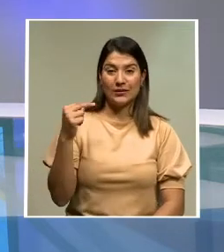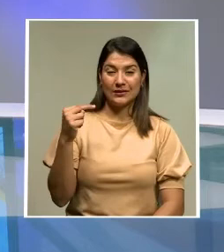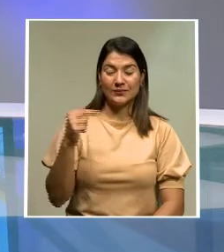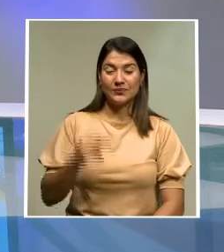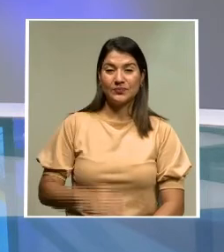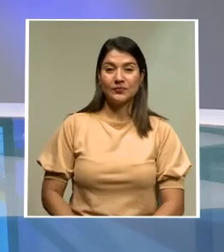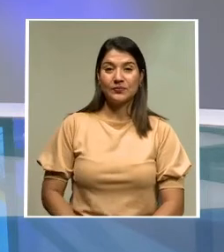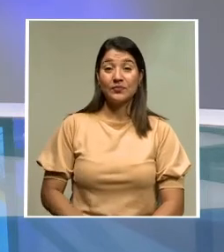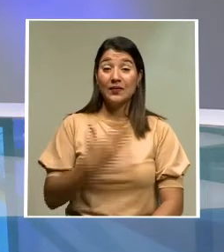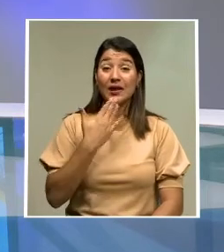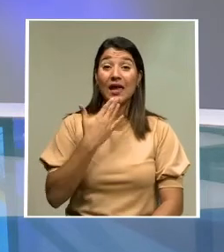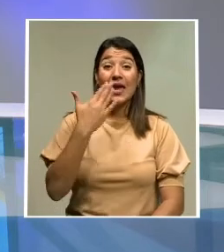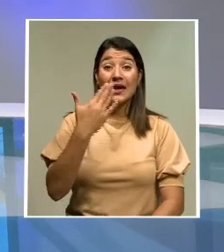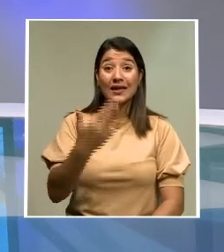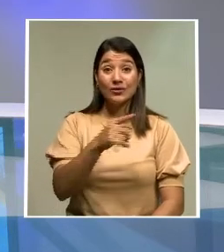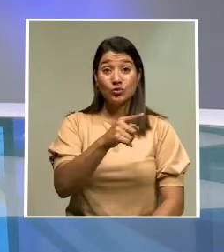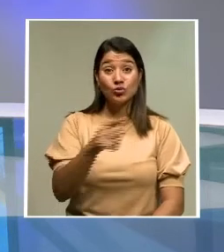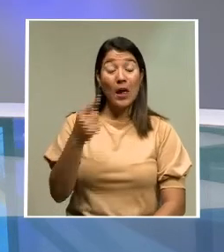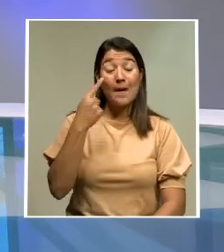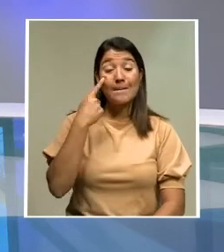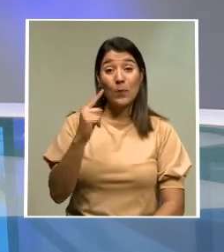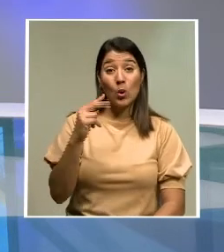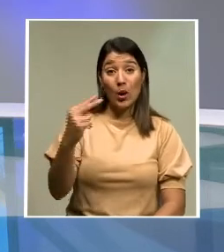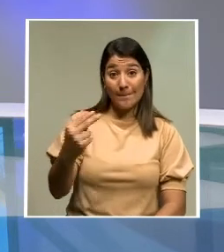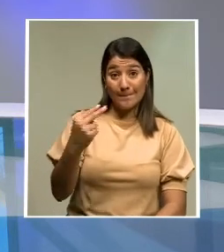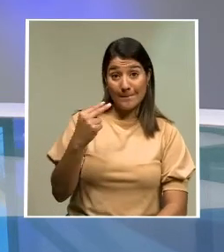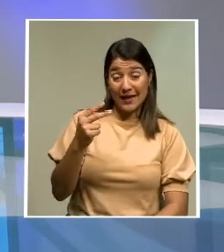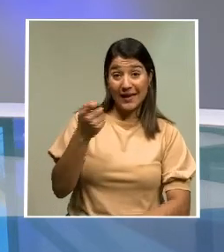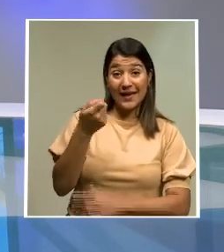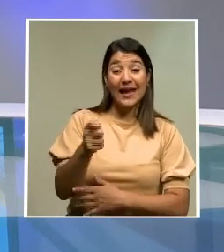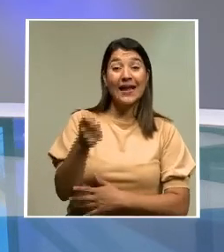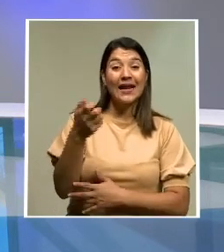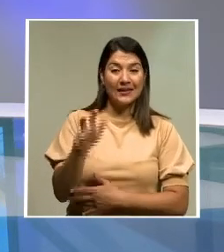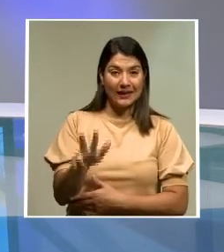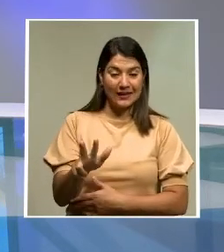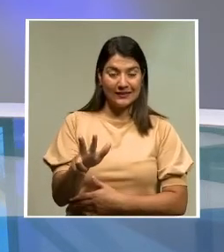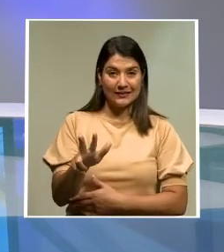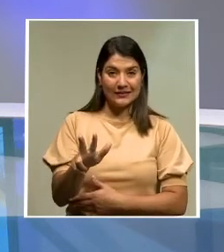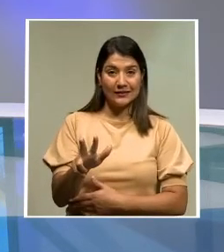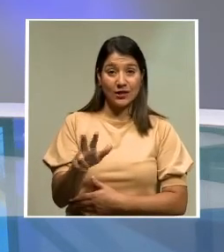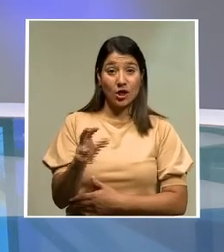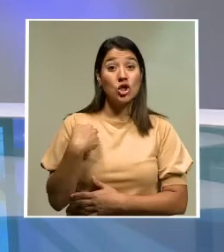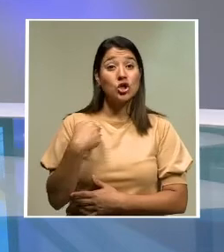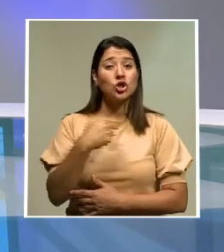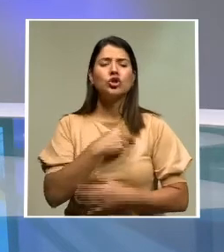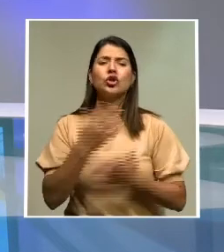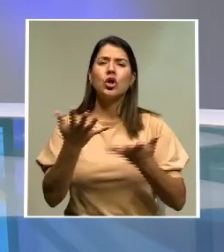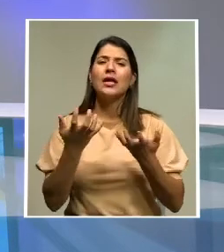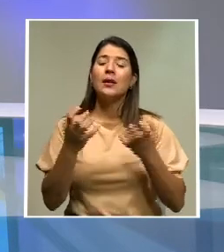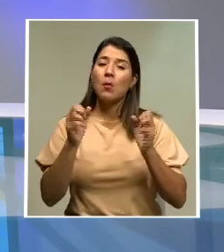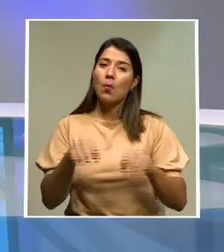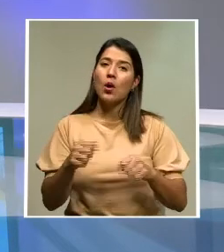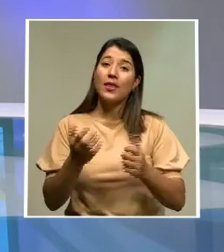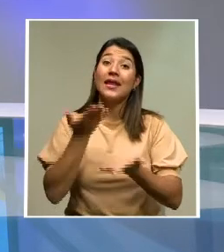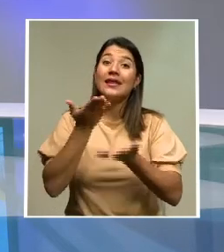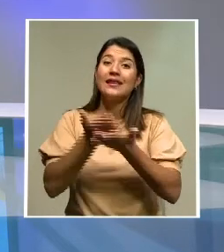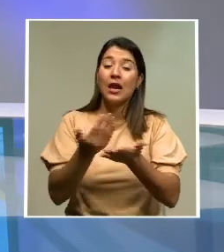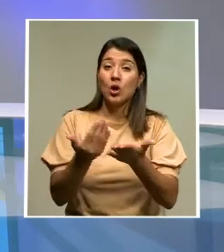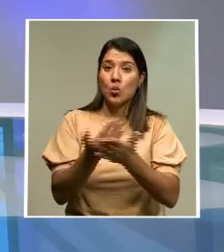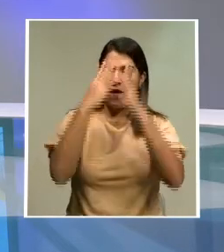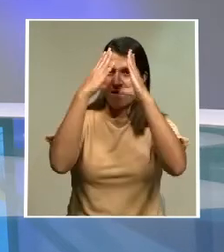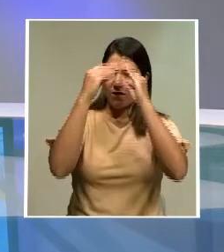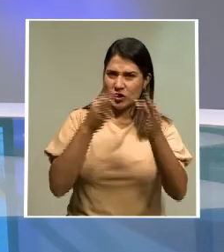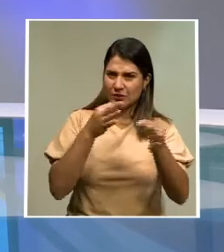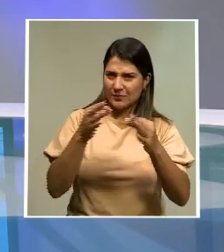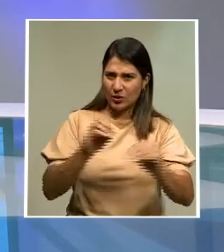Noticias. Gracias por informarse con la señal de Canal 13. Apostamos por ofrecerle actualidad y